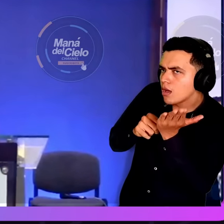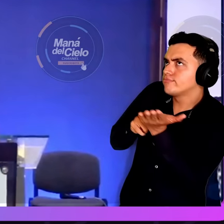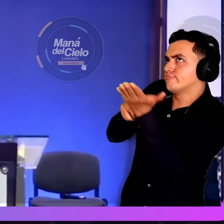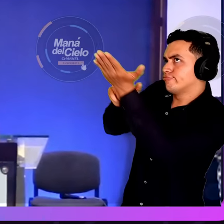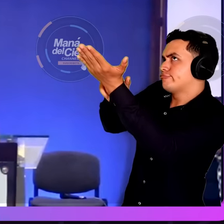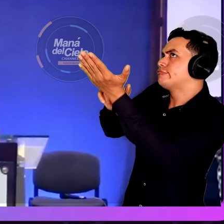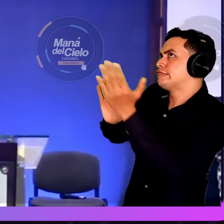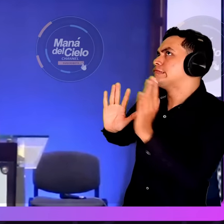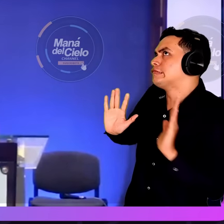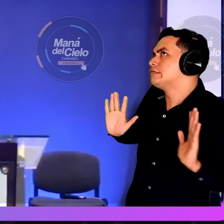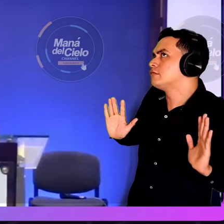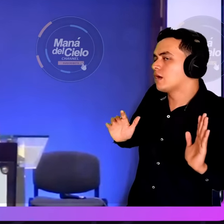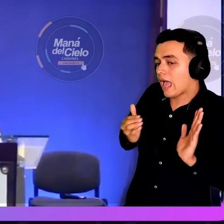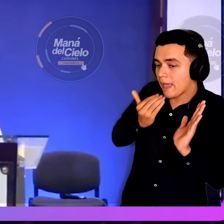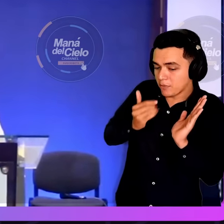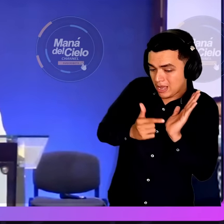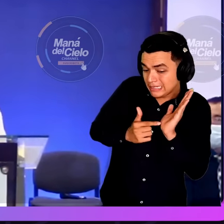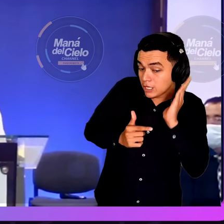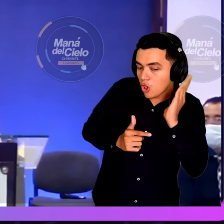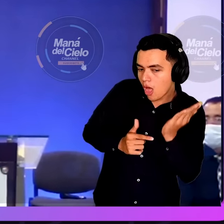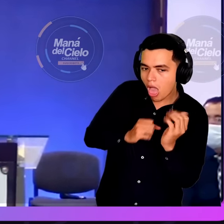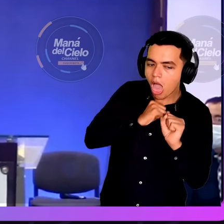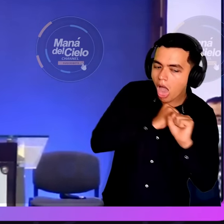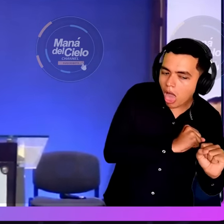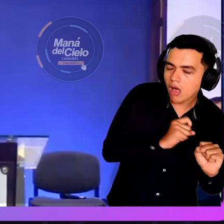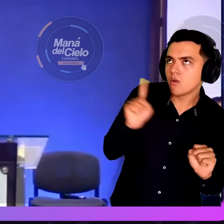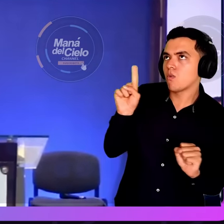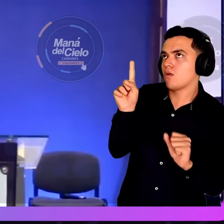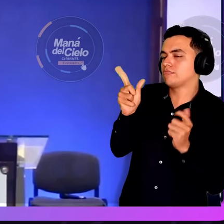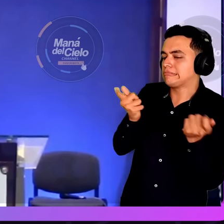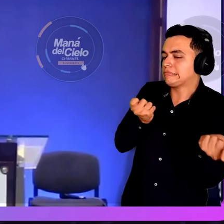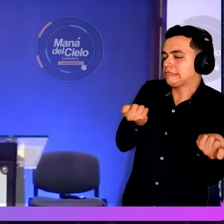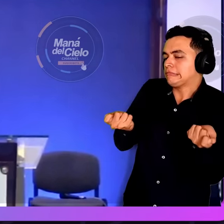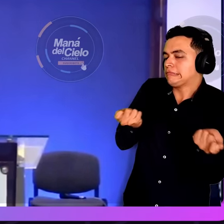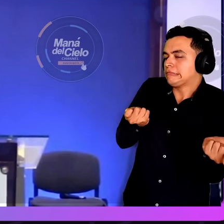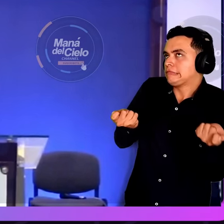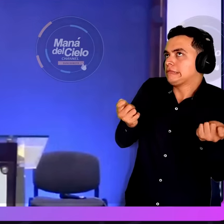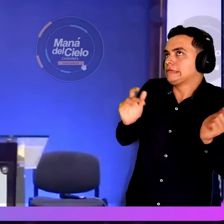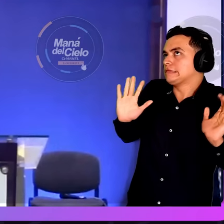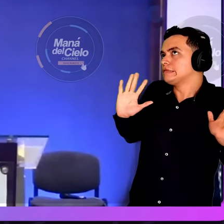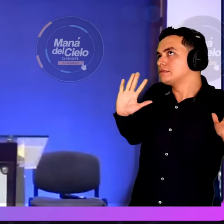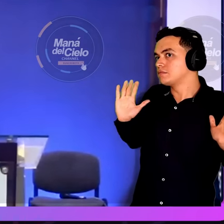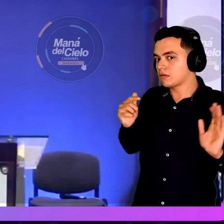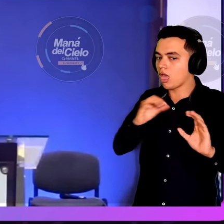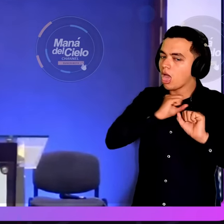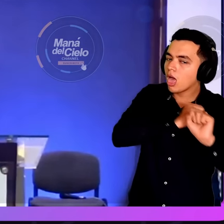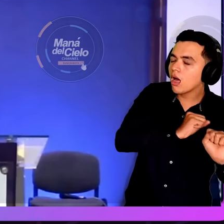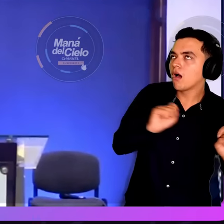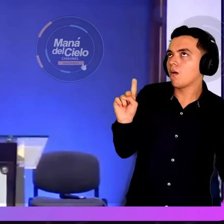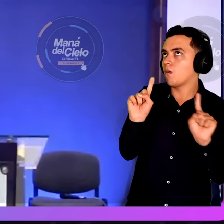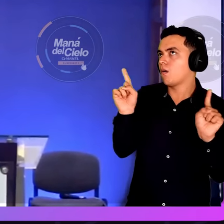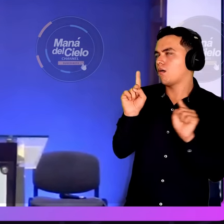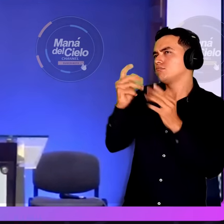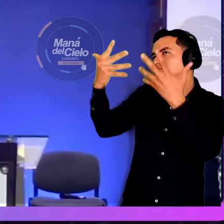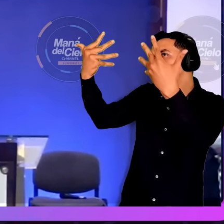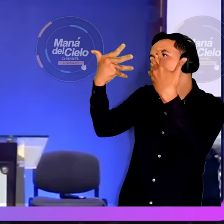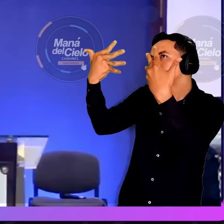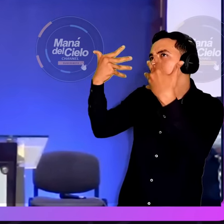Señor, te entrego este celular para la gloria y la honra de tu nombre. Lo que no me construye, me